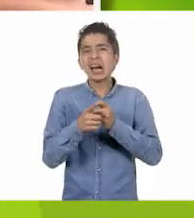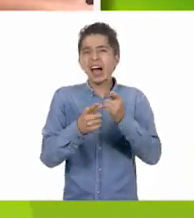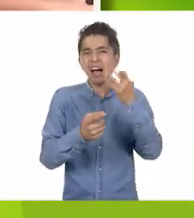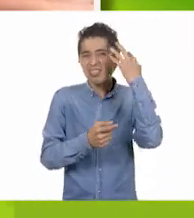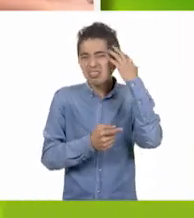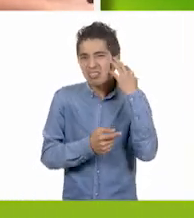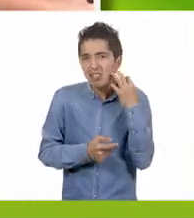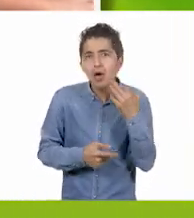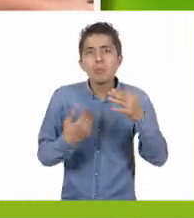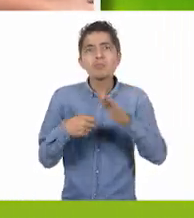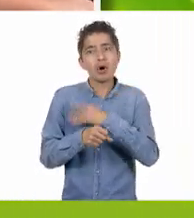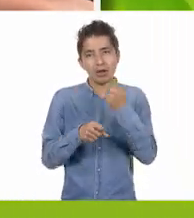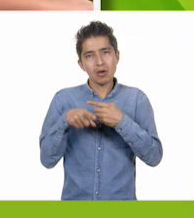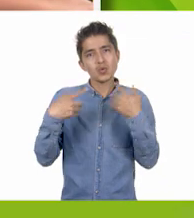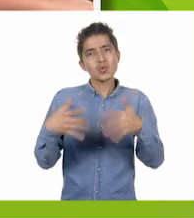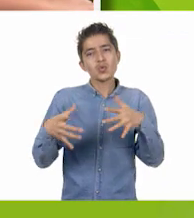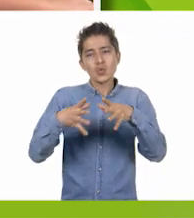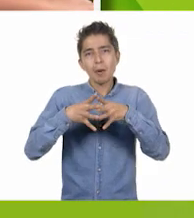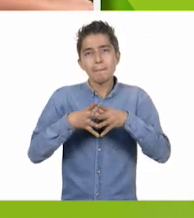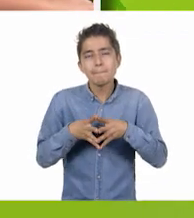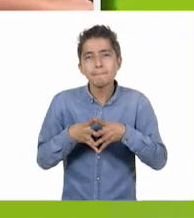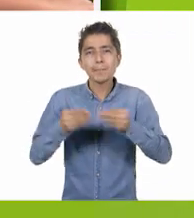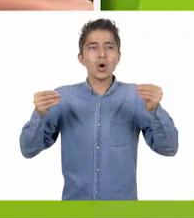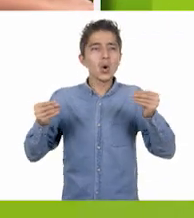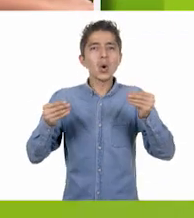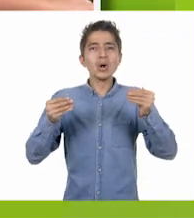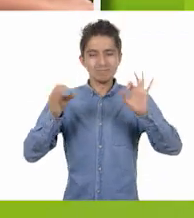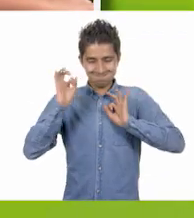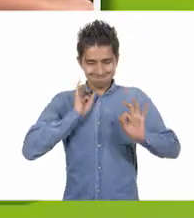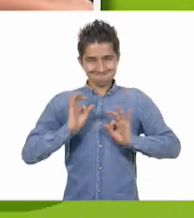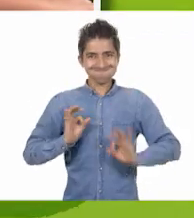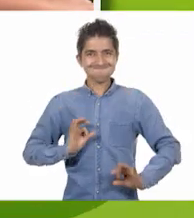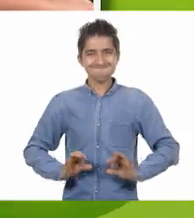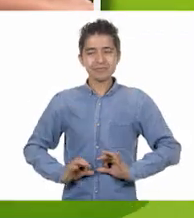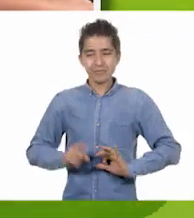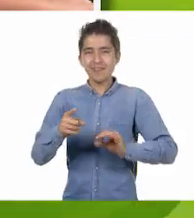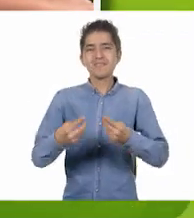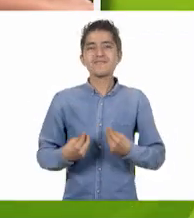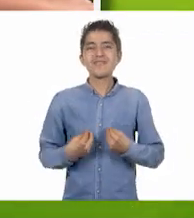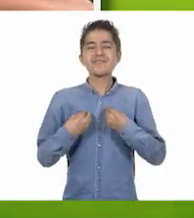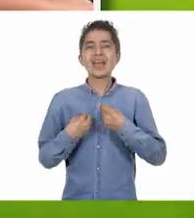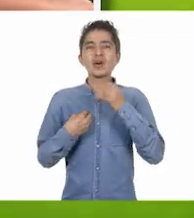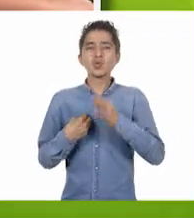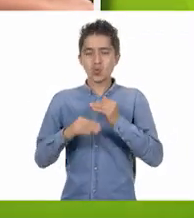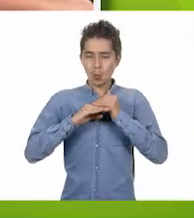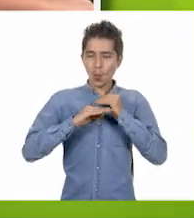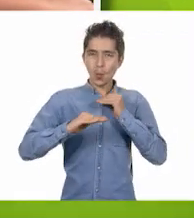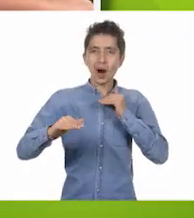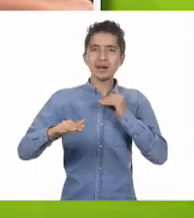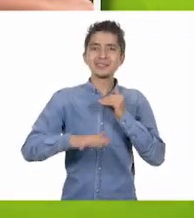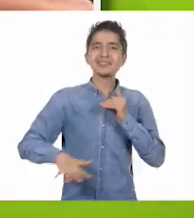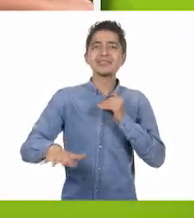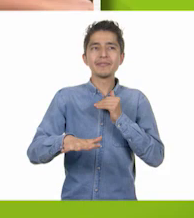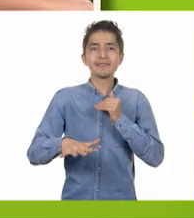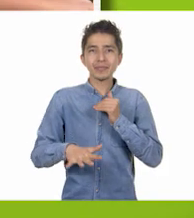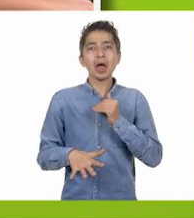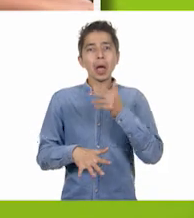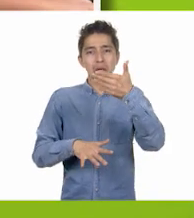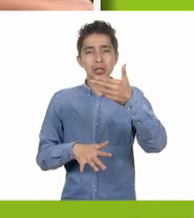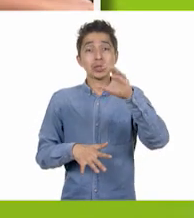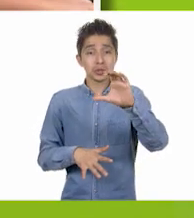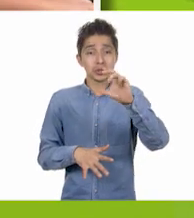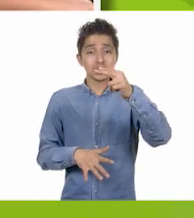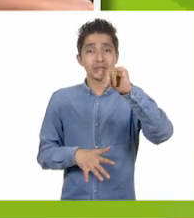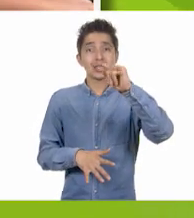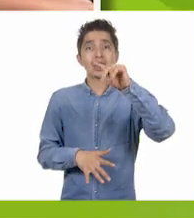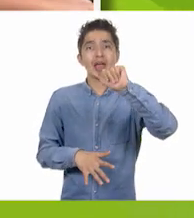es rápido como los trenes y vive en la sabana. Wow, tienes razón, el chita es muy muy